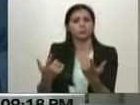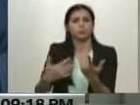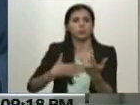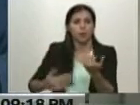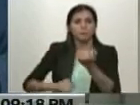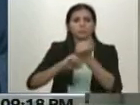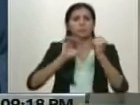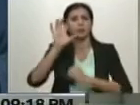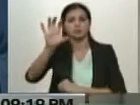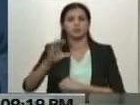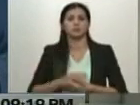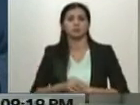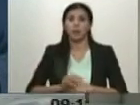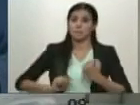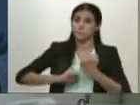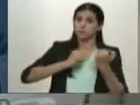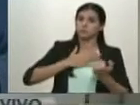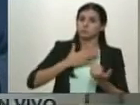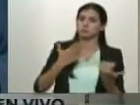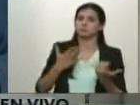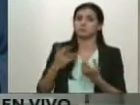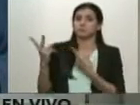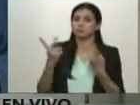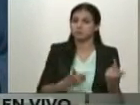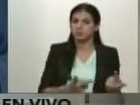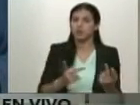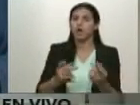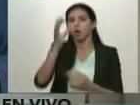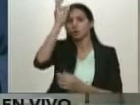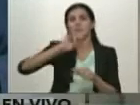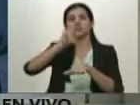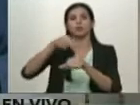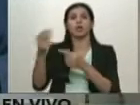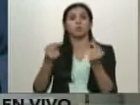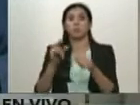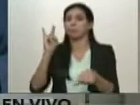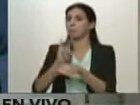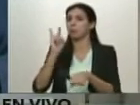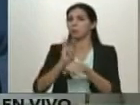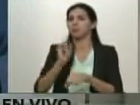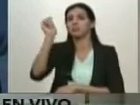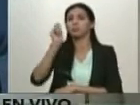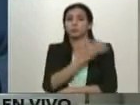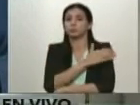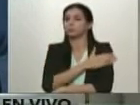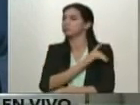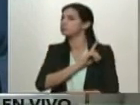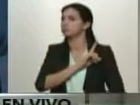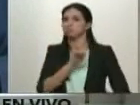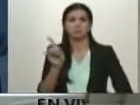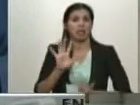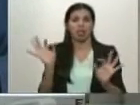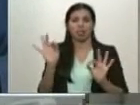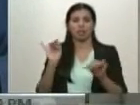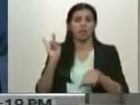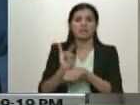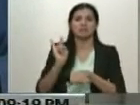esfuerzo. Los hemos invitado al Consejo Nacional de Economía y no han asistido los grupos de la oposición.